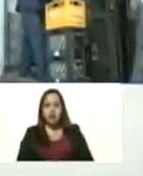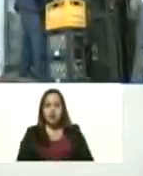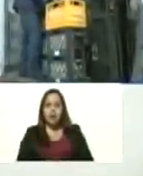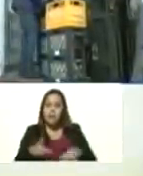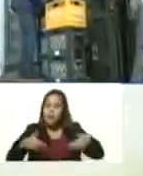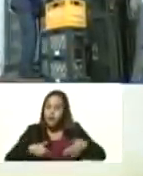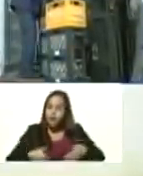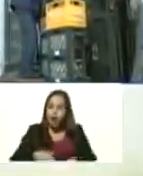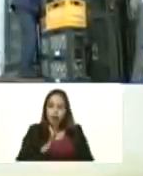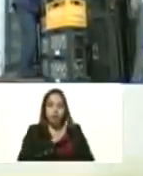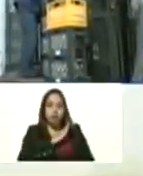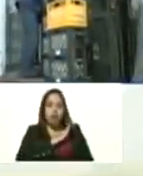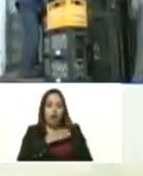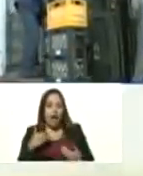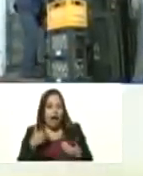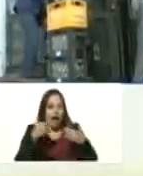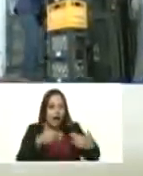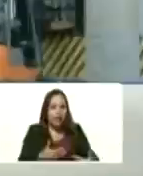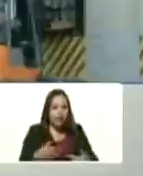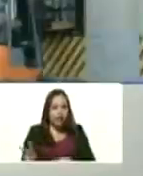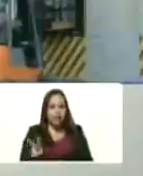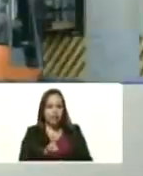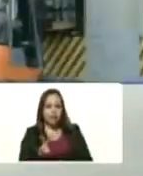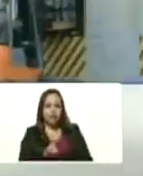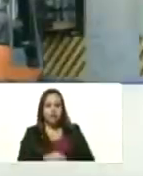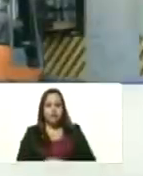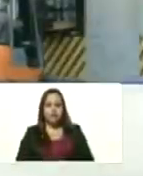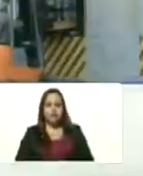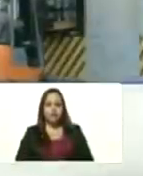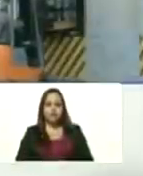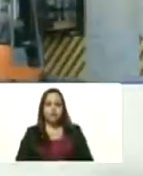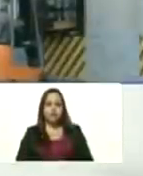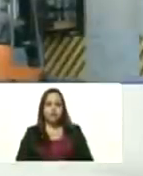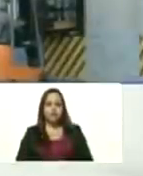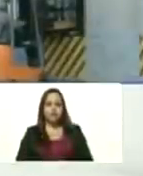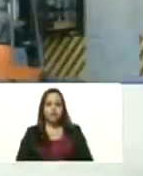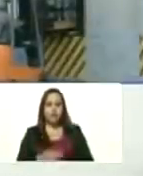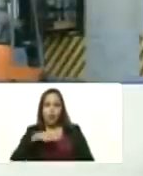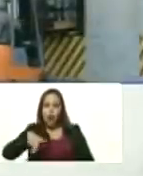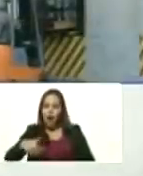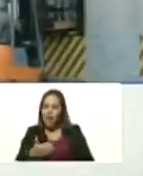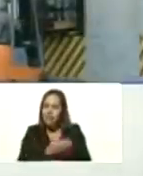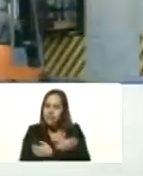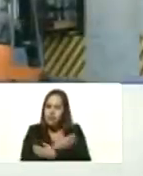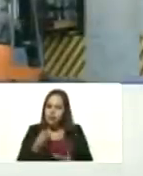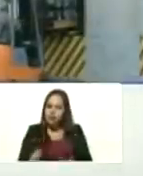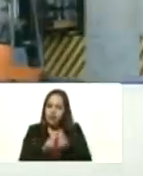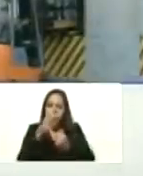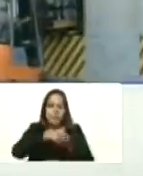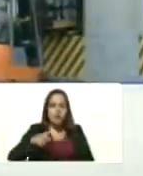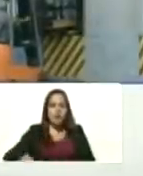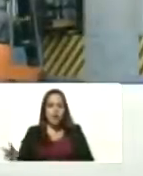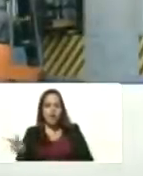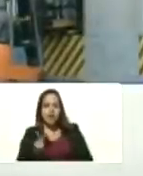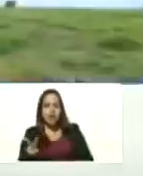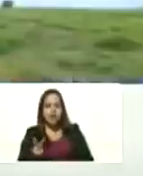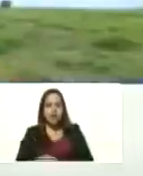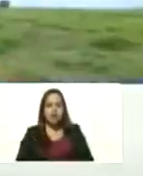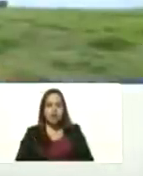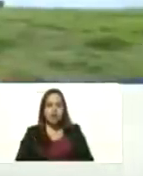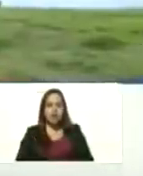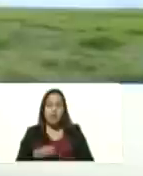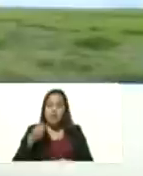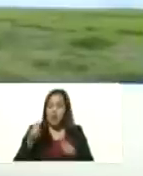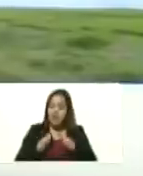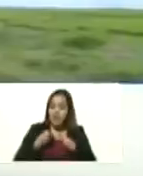esfuerzo propio echar adelante a venezuela y vamos a abrazarnos con los venezolanos y venezolanas que viven en el